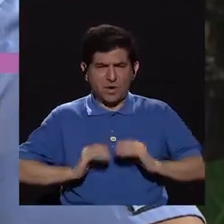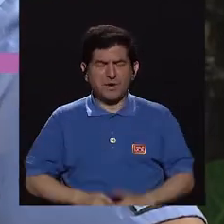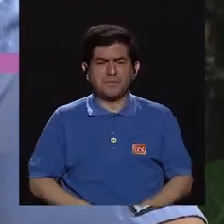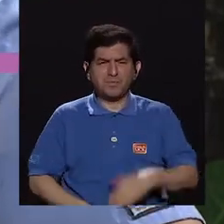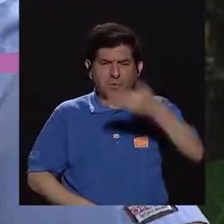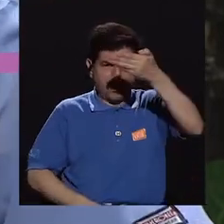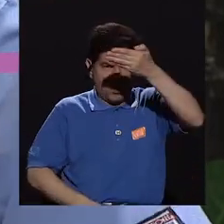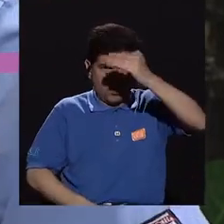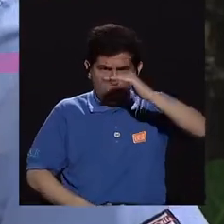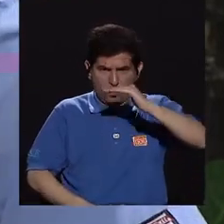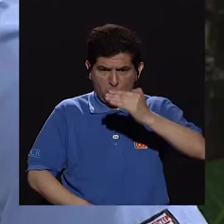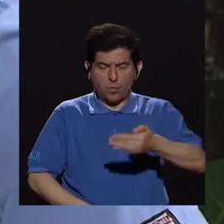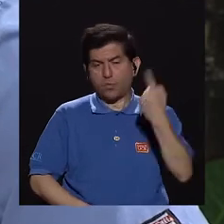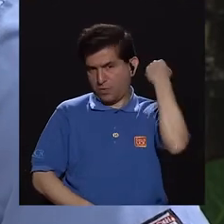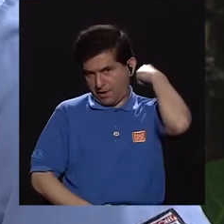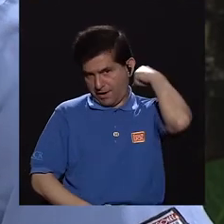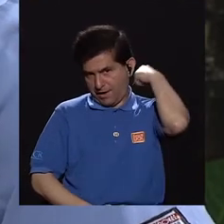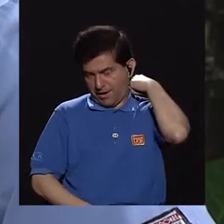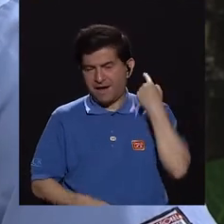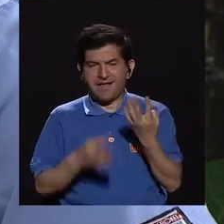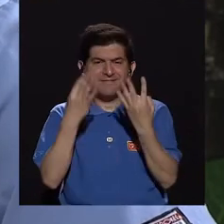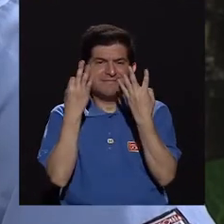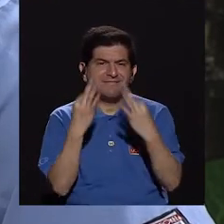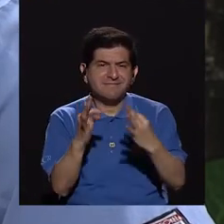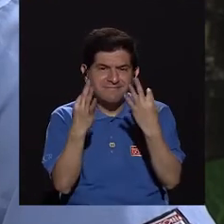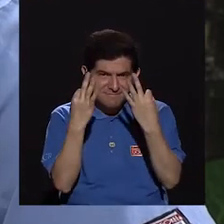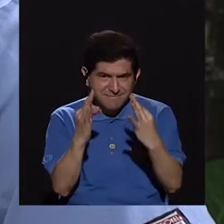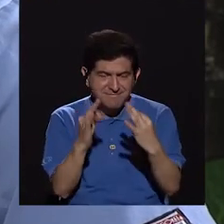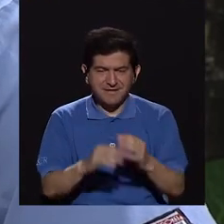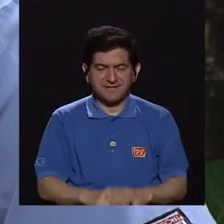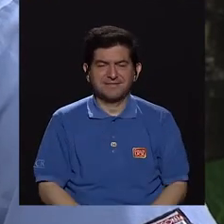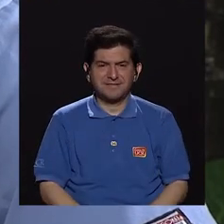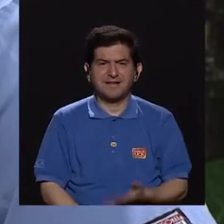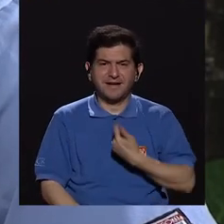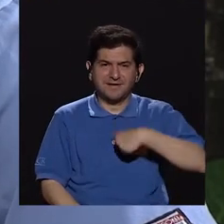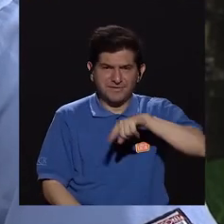necesarias para la columna vertebral, tendemos